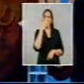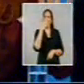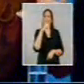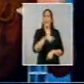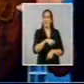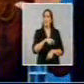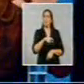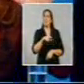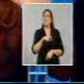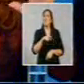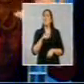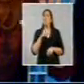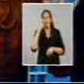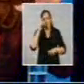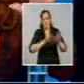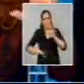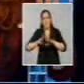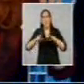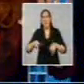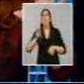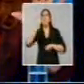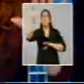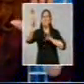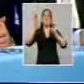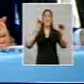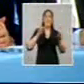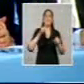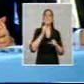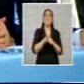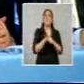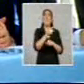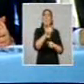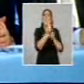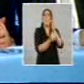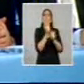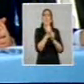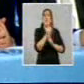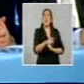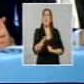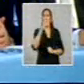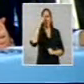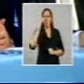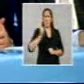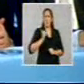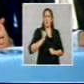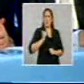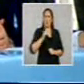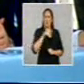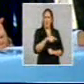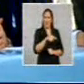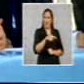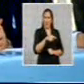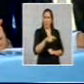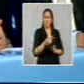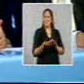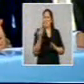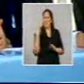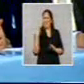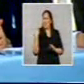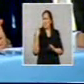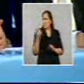Córdoba, a fabricaciones militares, donde hace pocos